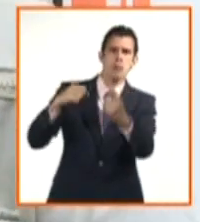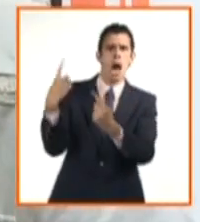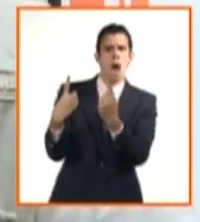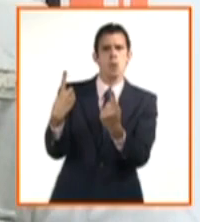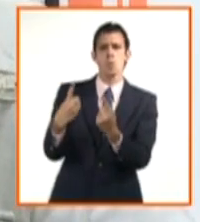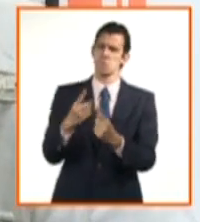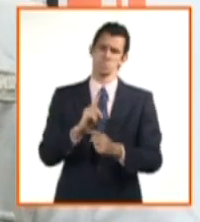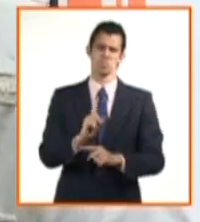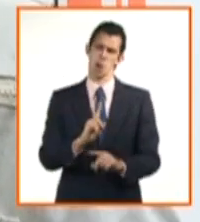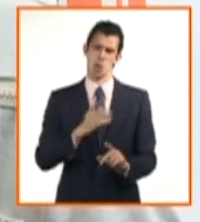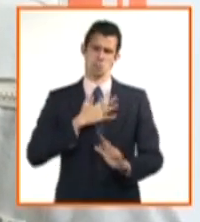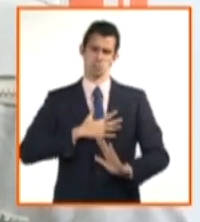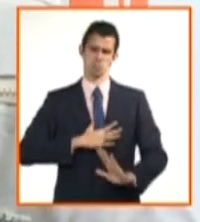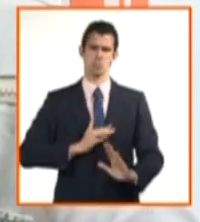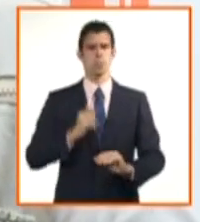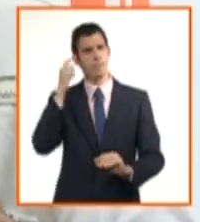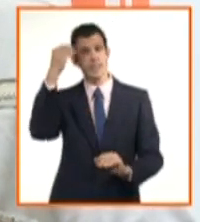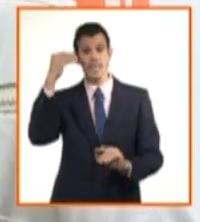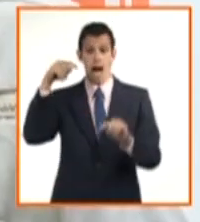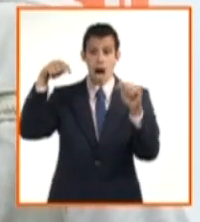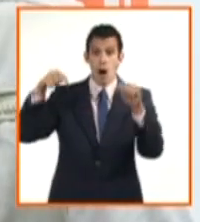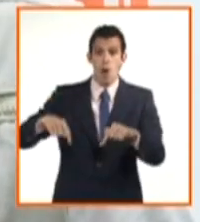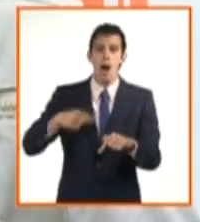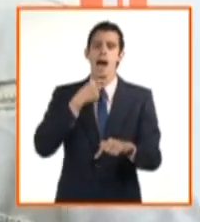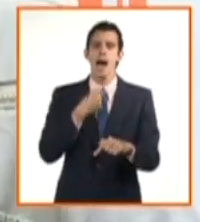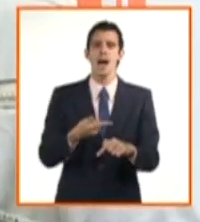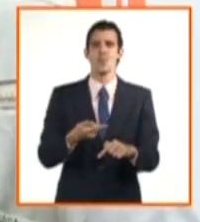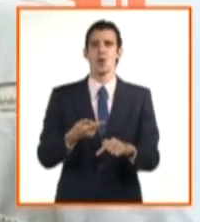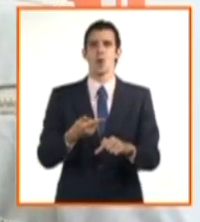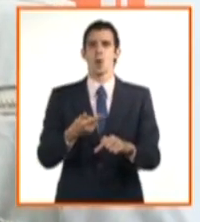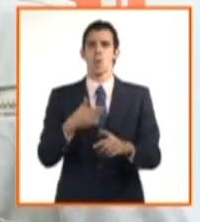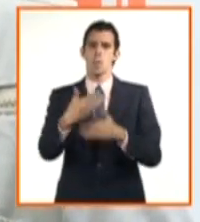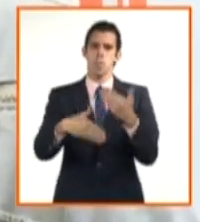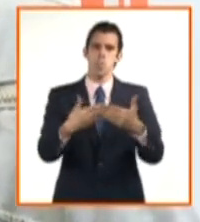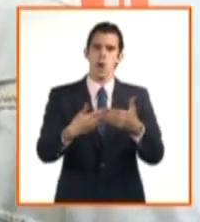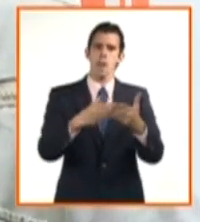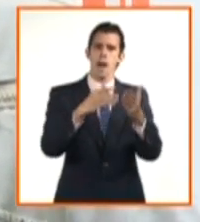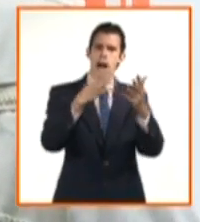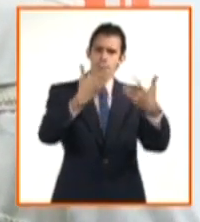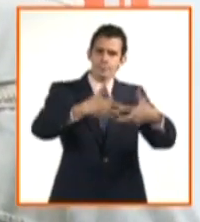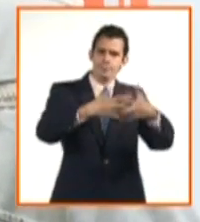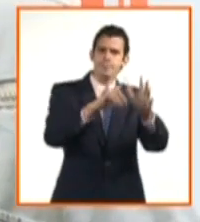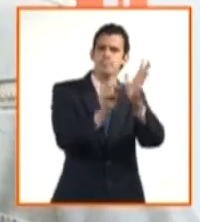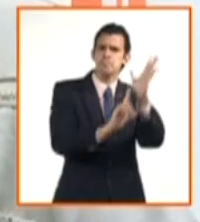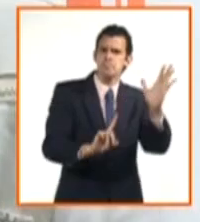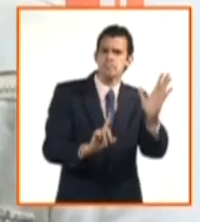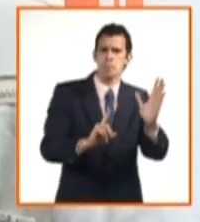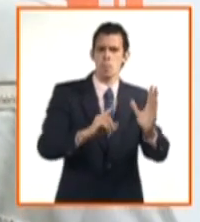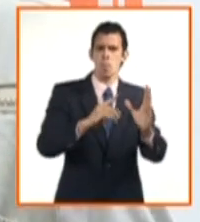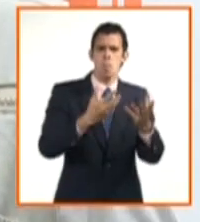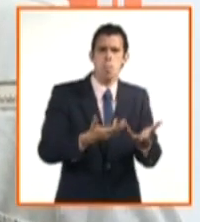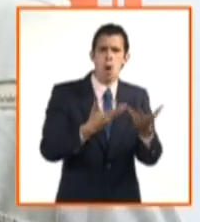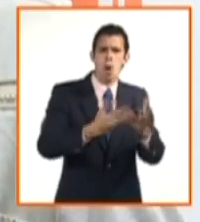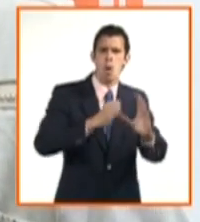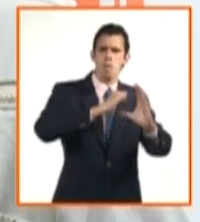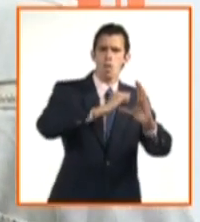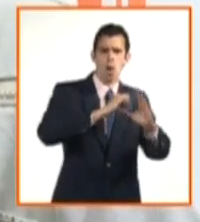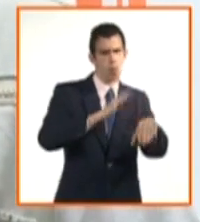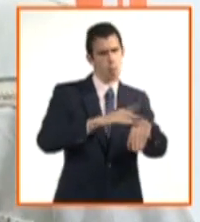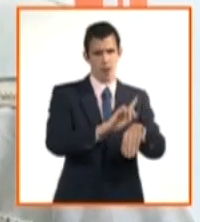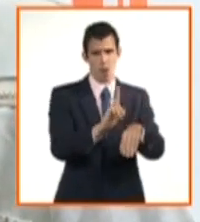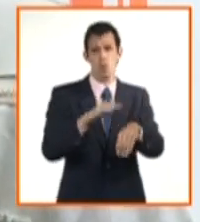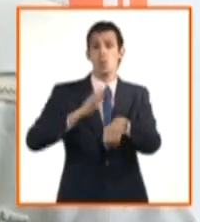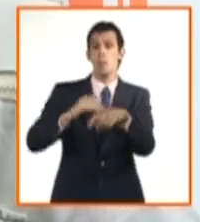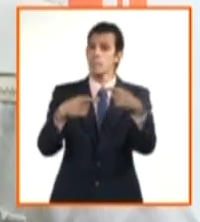no hay circuitos afectados por déficit en capacidades de generación así es la información para la